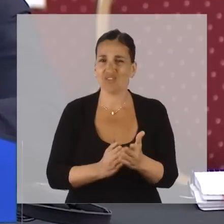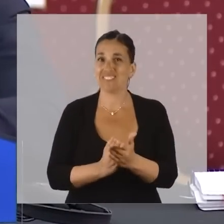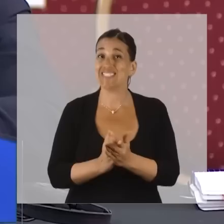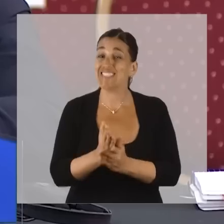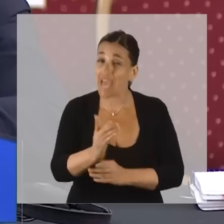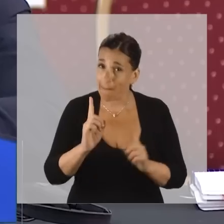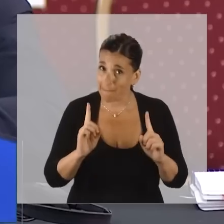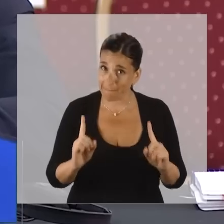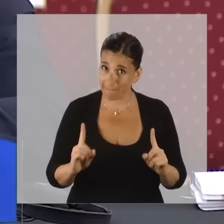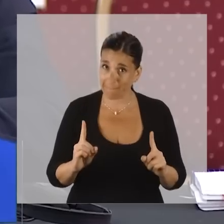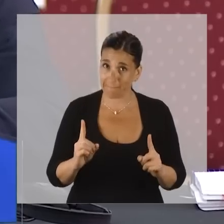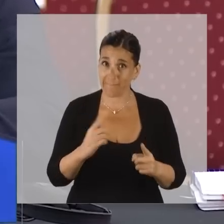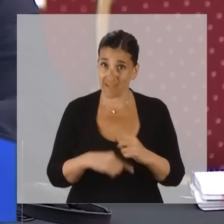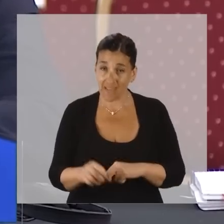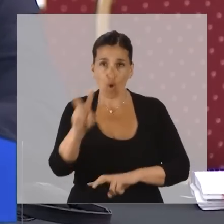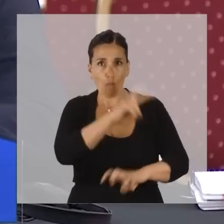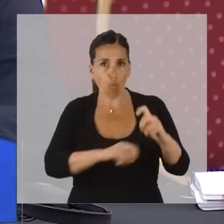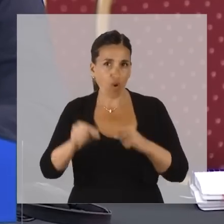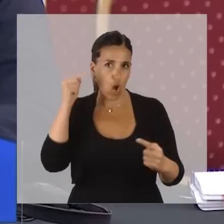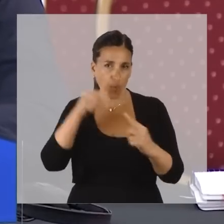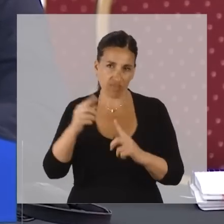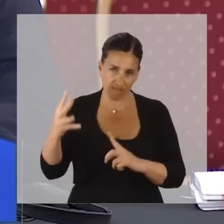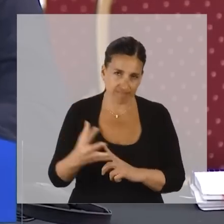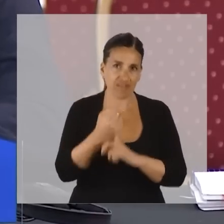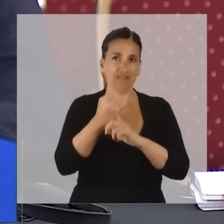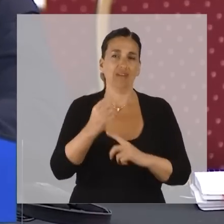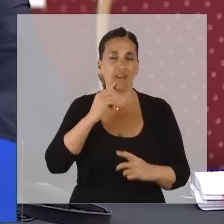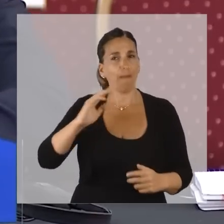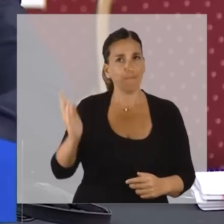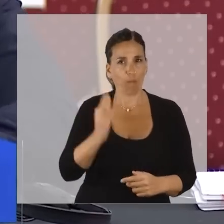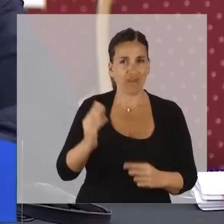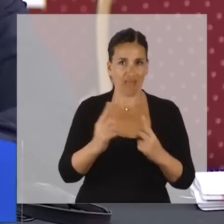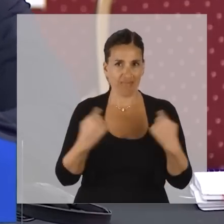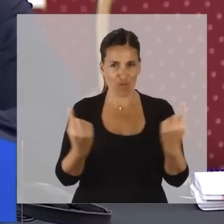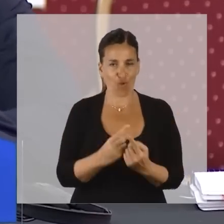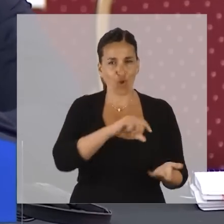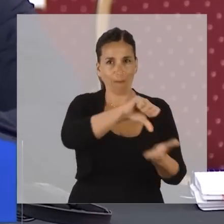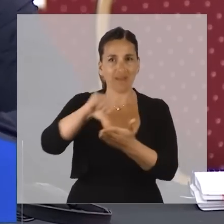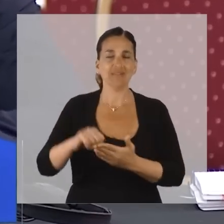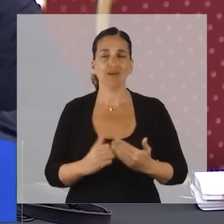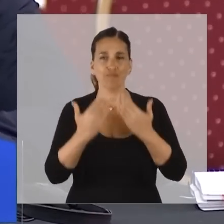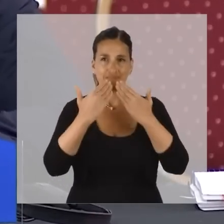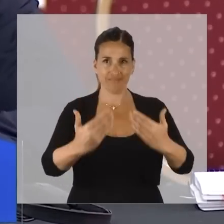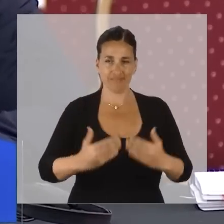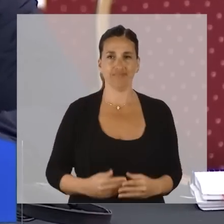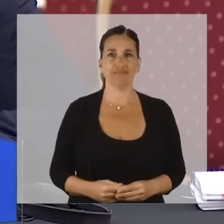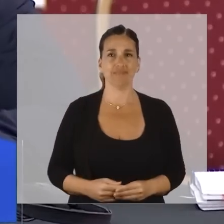de integración siempre y cuando realmente persigan y consigan la prosperidad de nuestros pueblos Muchas